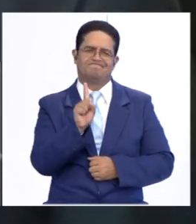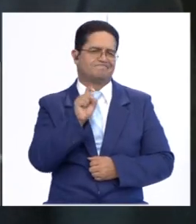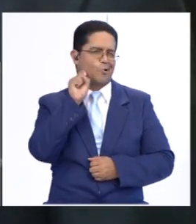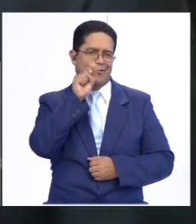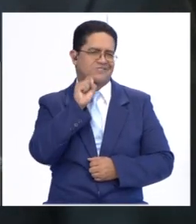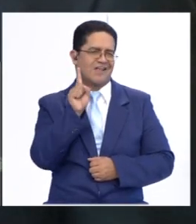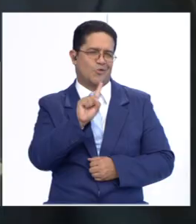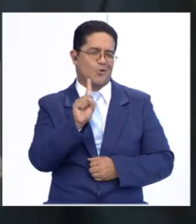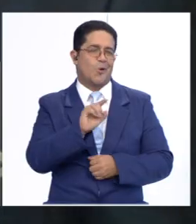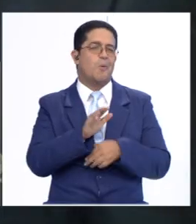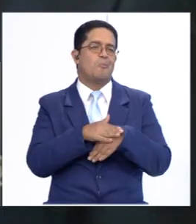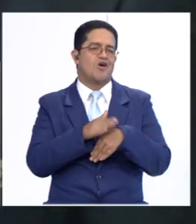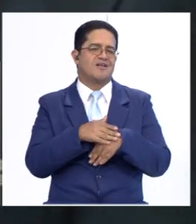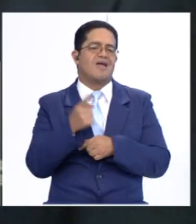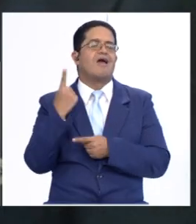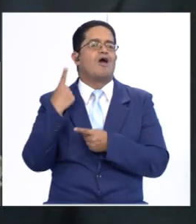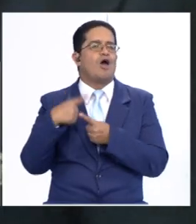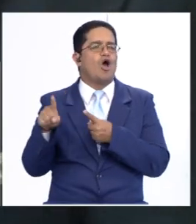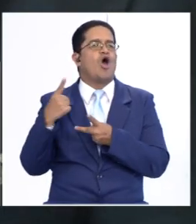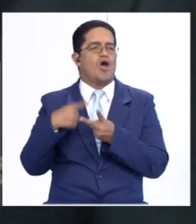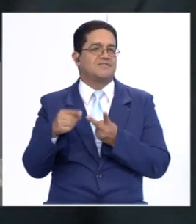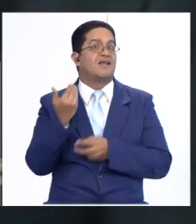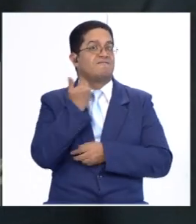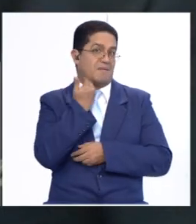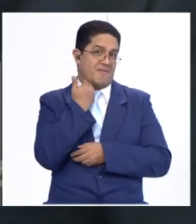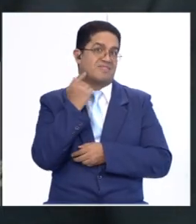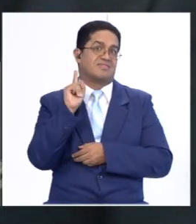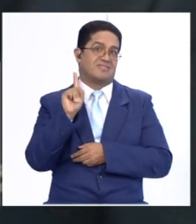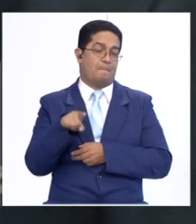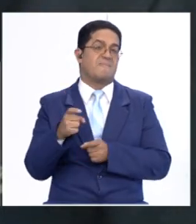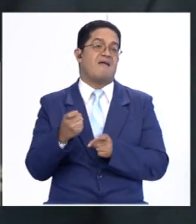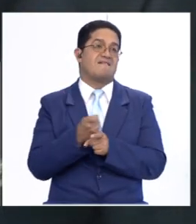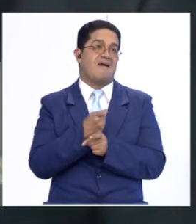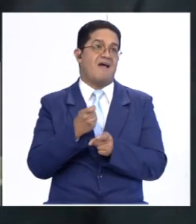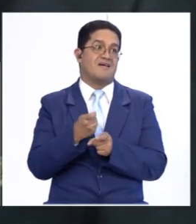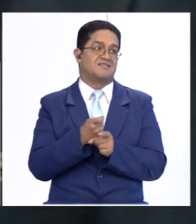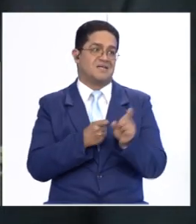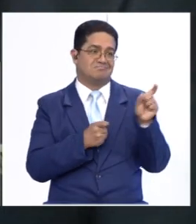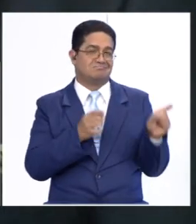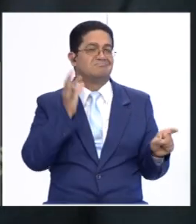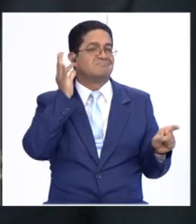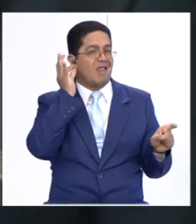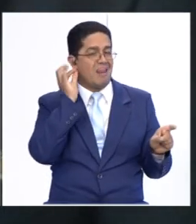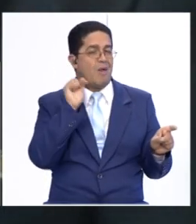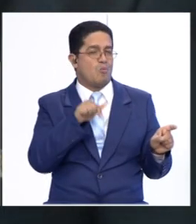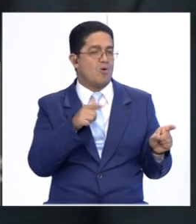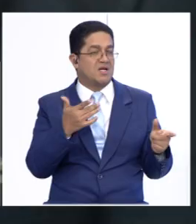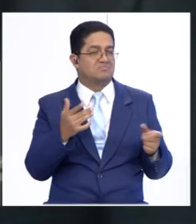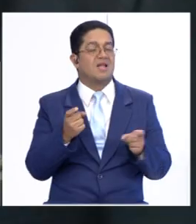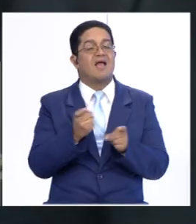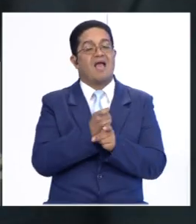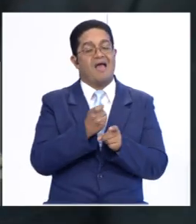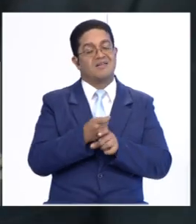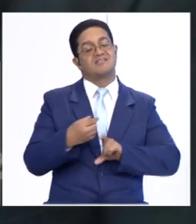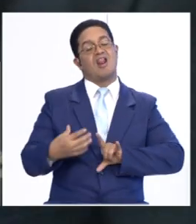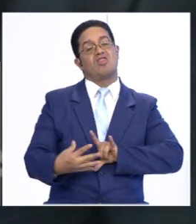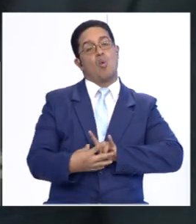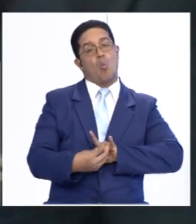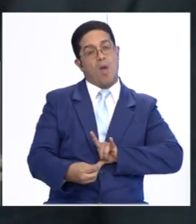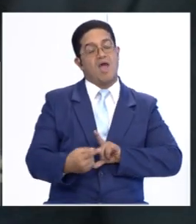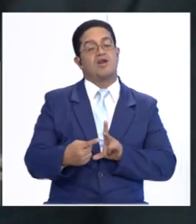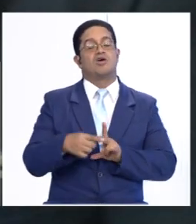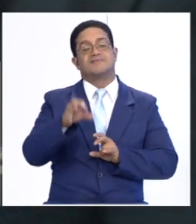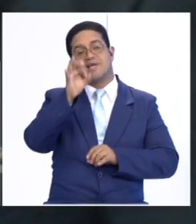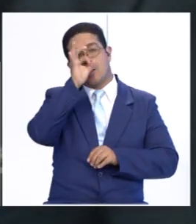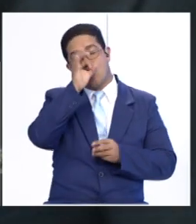porque también hay otras enfermedades oncológicas muy importantes que afectan a la mujer venezolana, como el cáncer de cuello uterino, el cáncer de colon, el